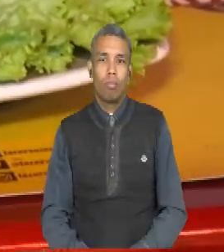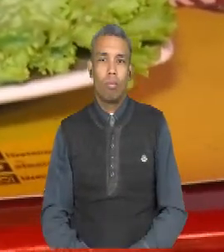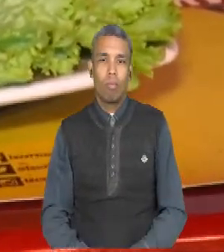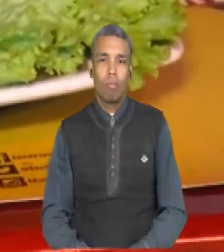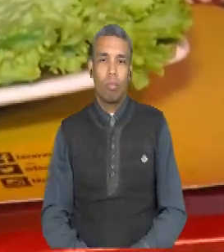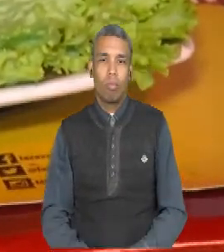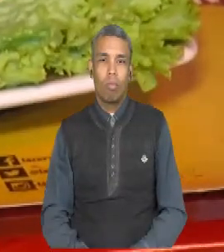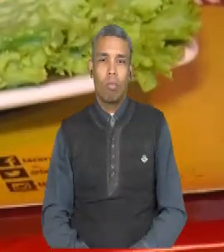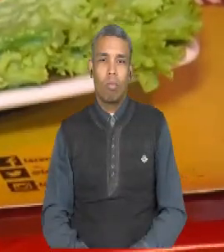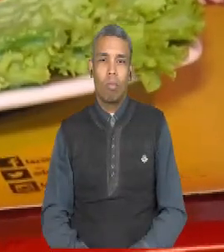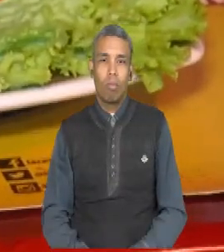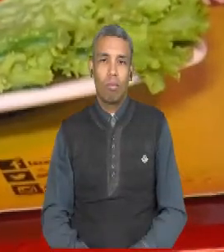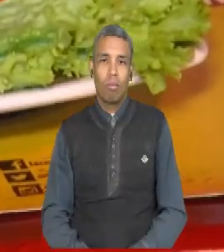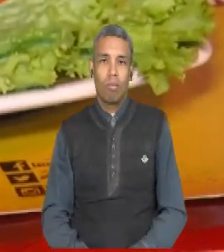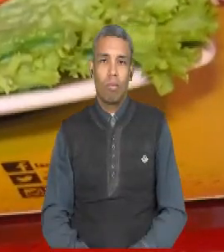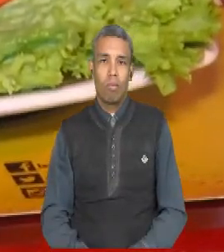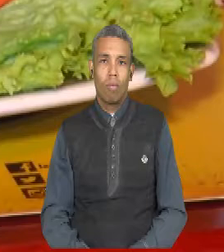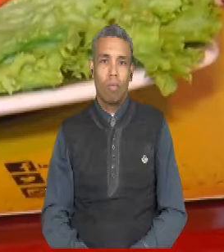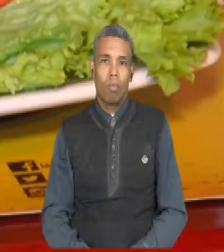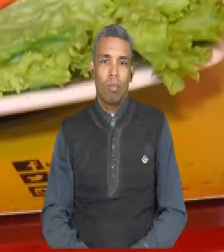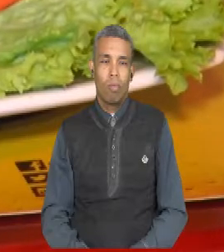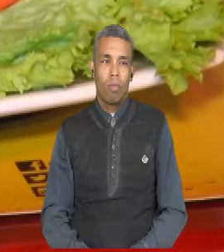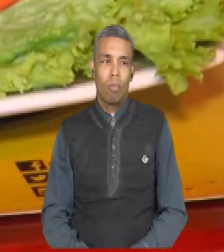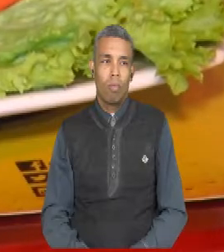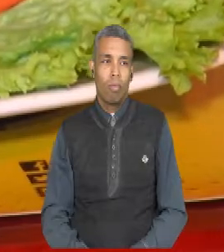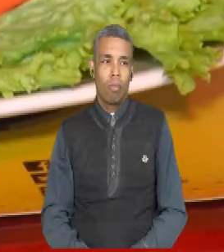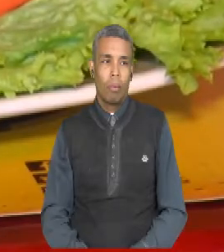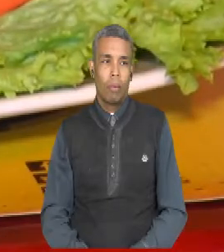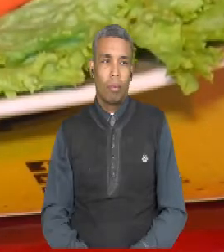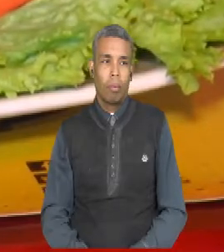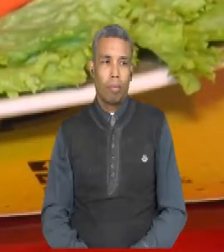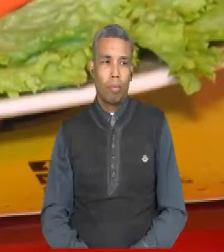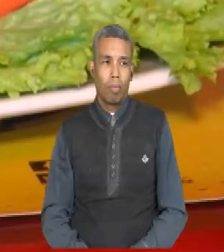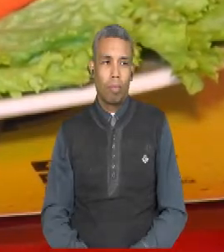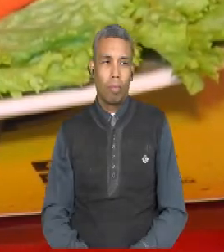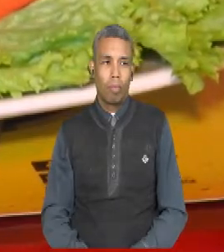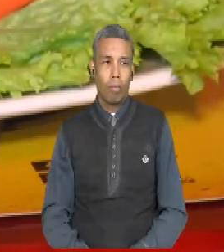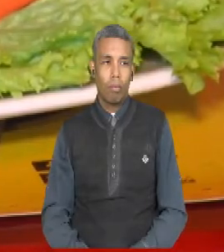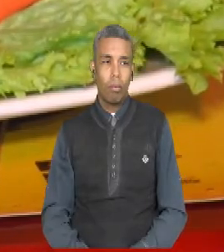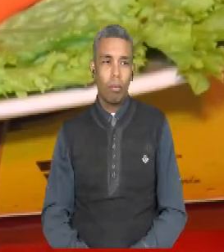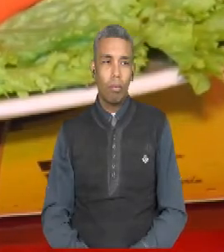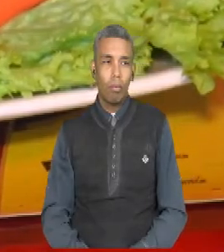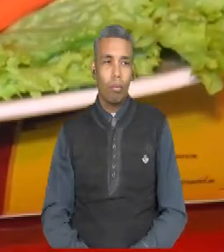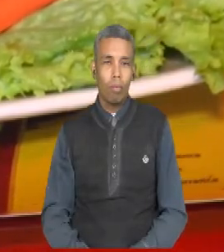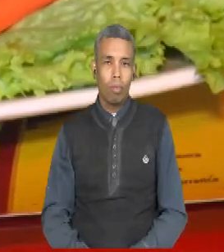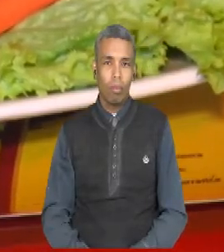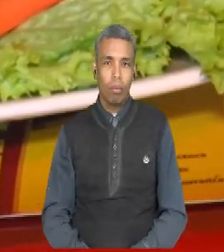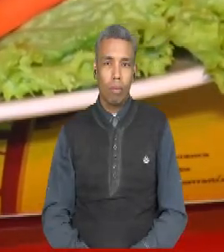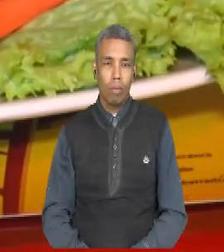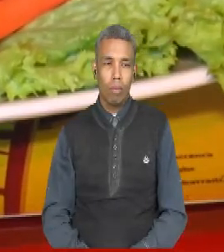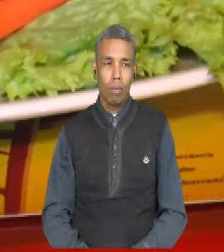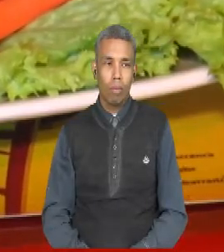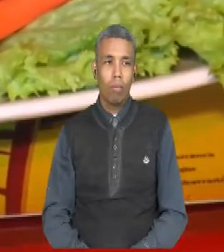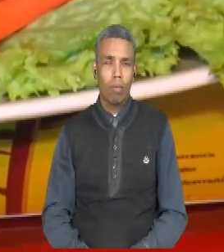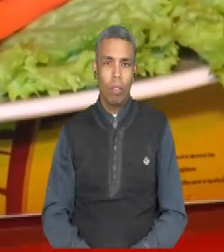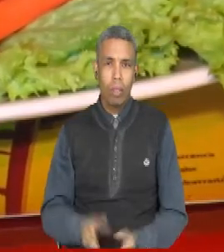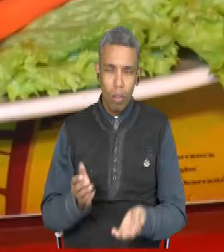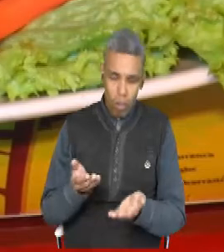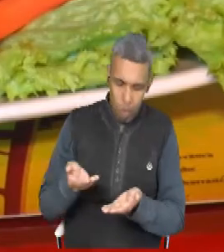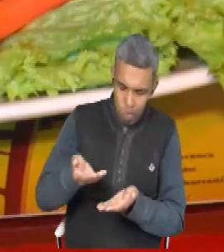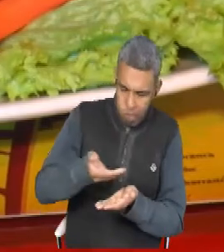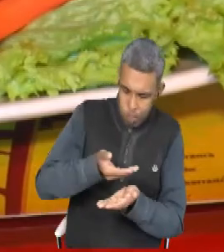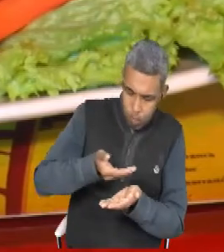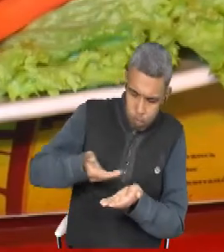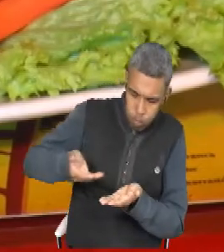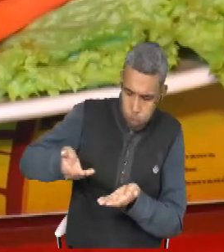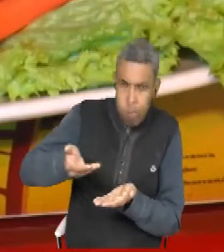que listas para pasárselo a nuestros clientes, pero vemos que aquí está la salsita con la que la bañan. Cuéntanos un poco acerca